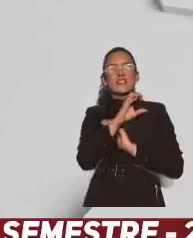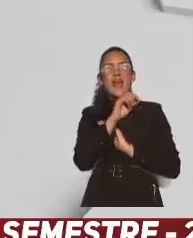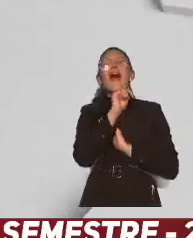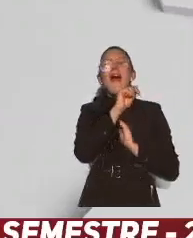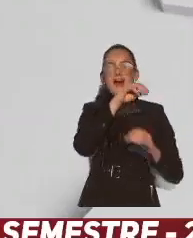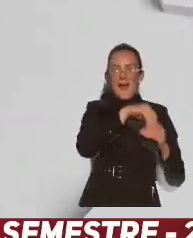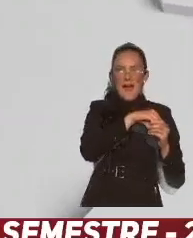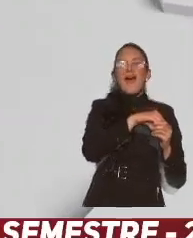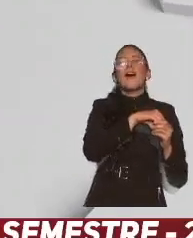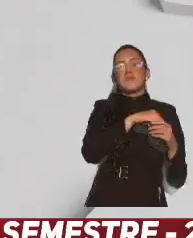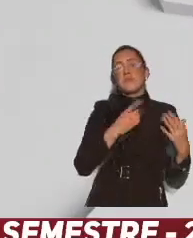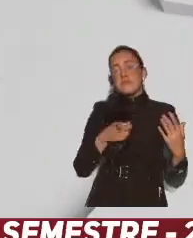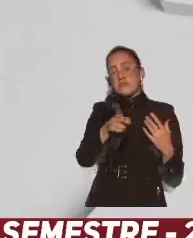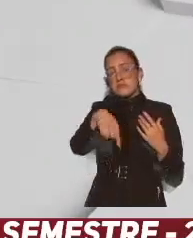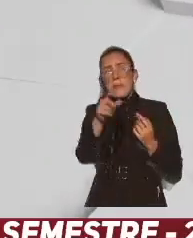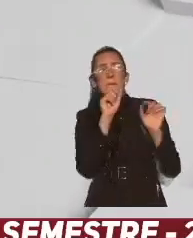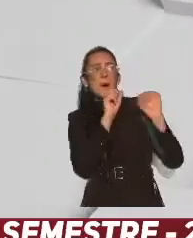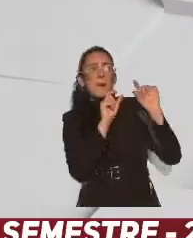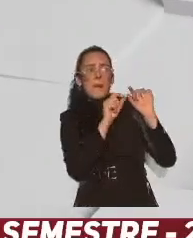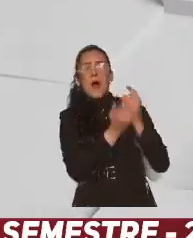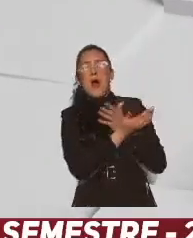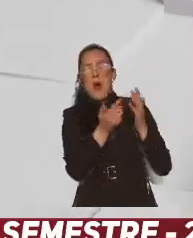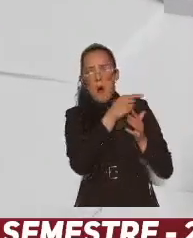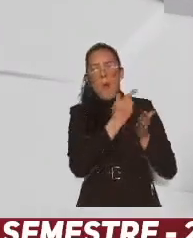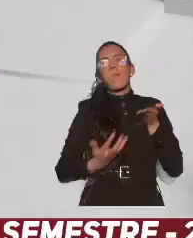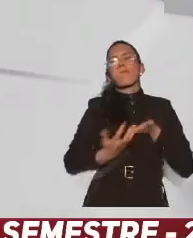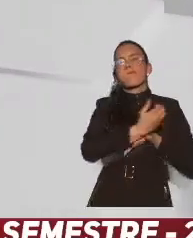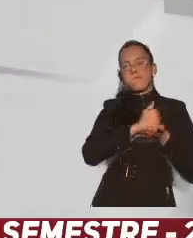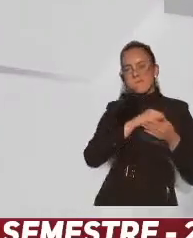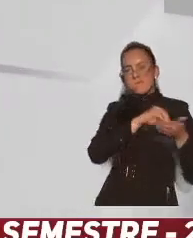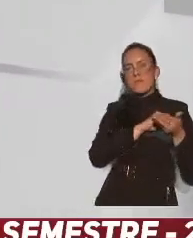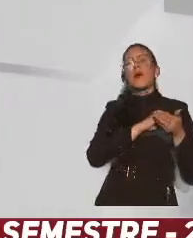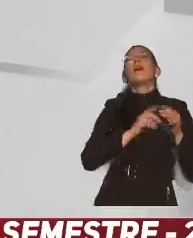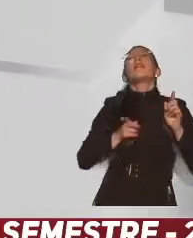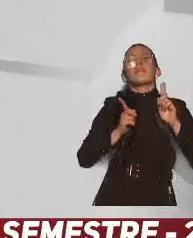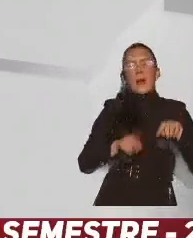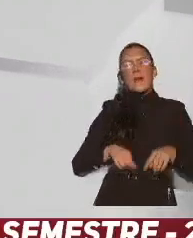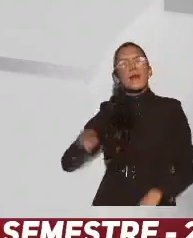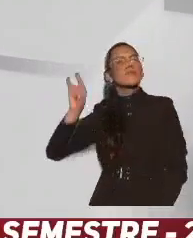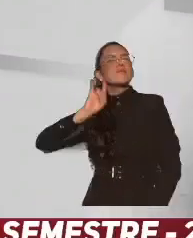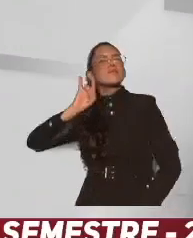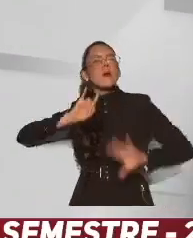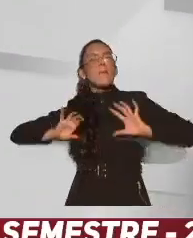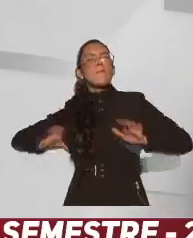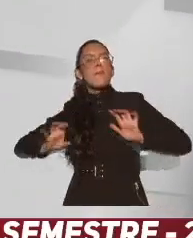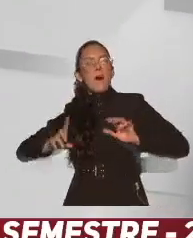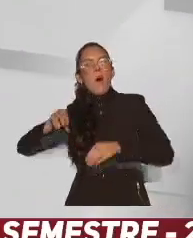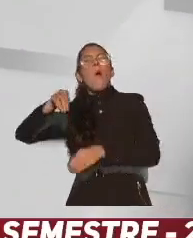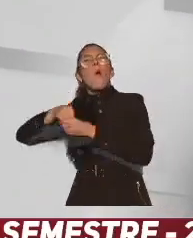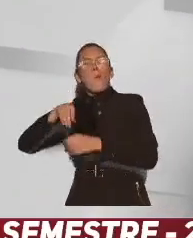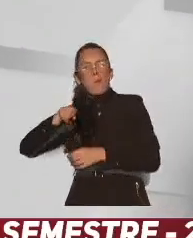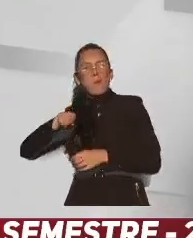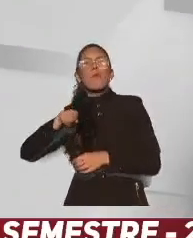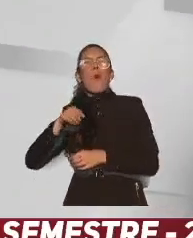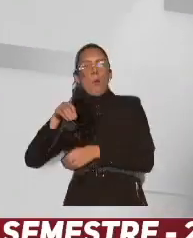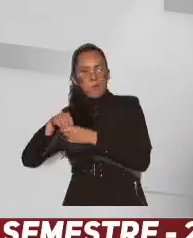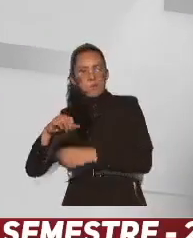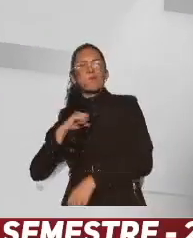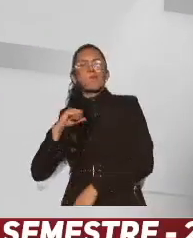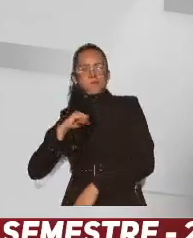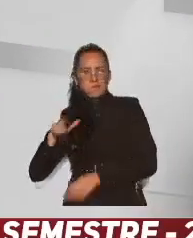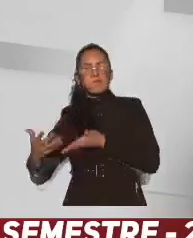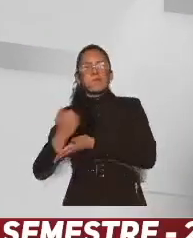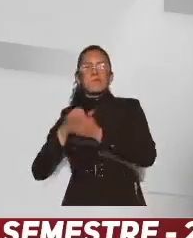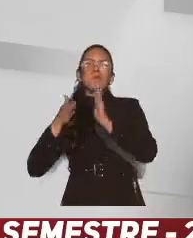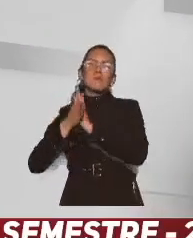rendicuentasejc@buzonejercito.mil.co. Además, que nos encontramos conectados a través de las emisoras del Ejército Nacional Colombia Estéreo. Continuamos con esta audiencia de rendición